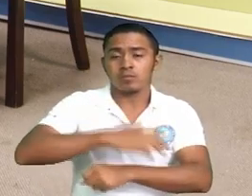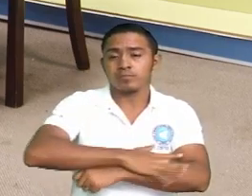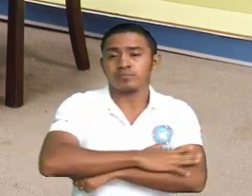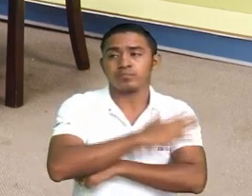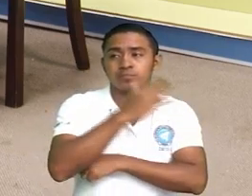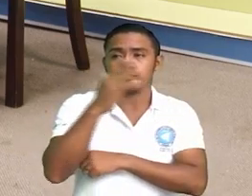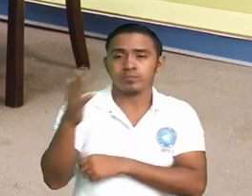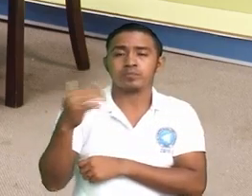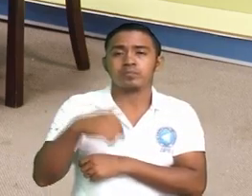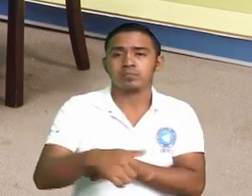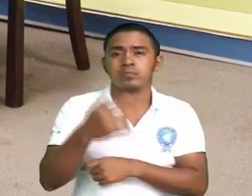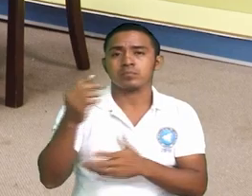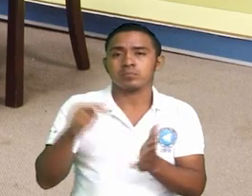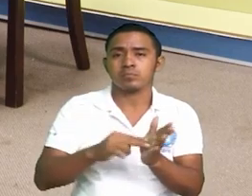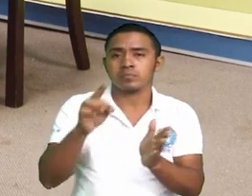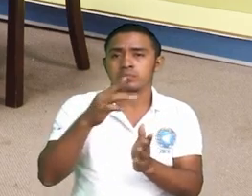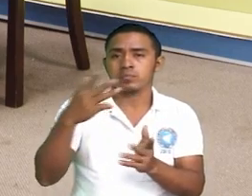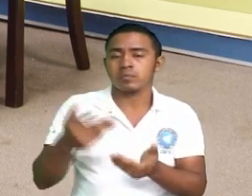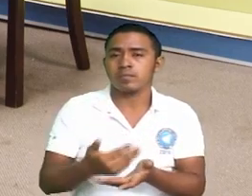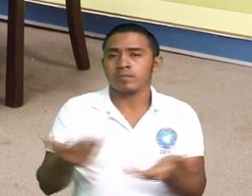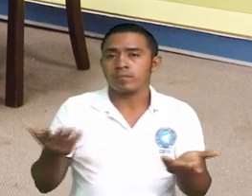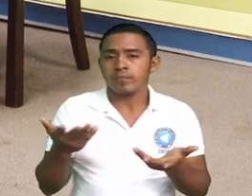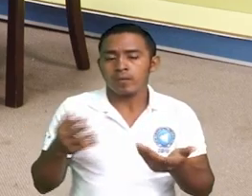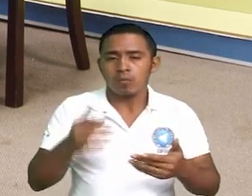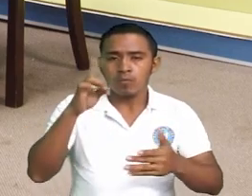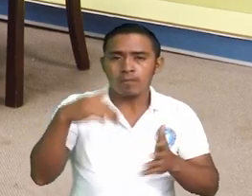que en este 2019 tiene